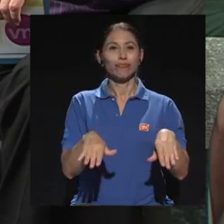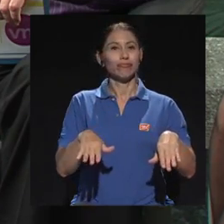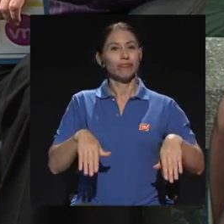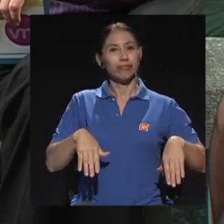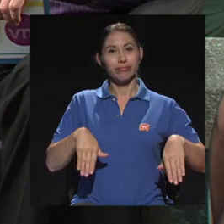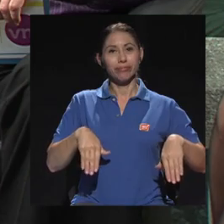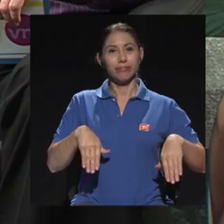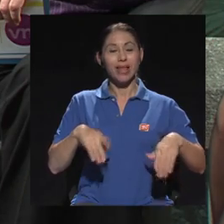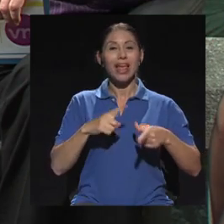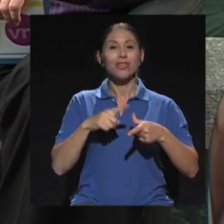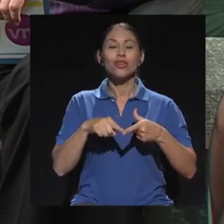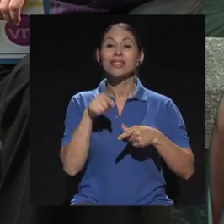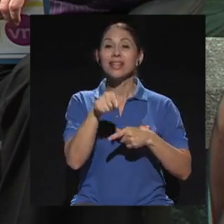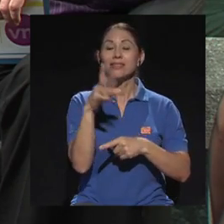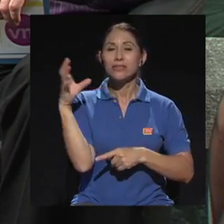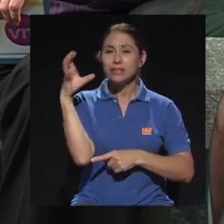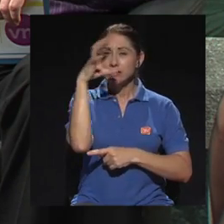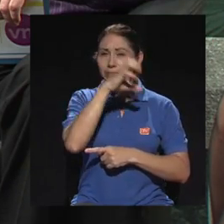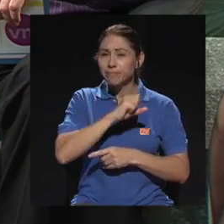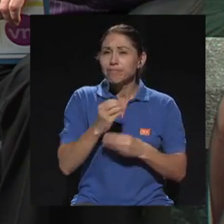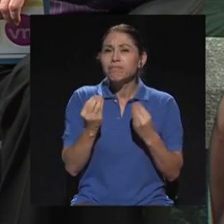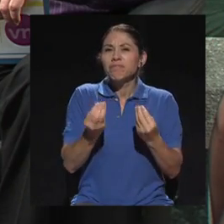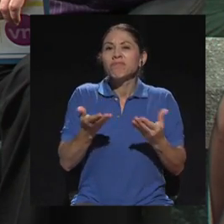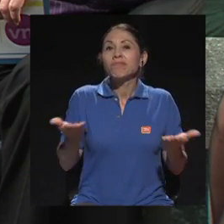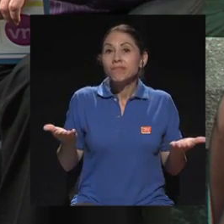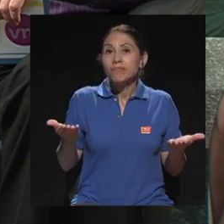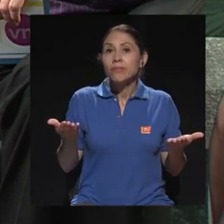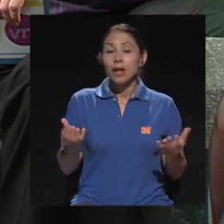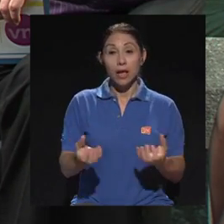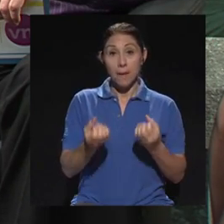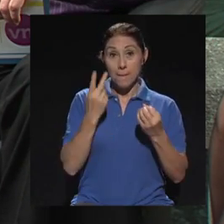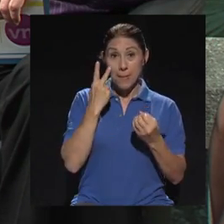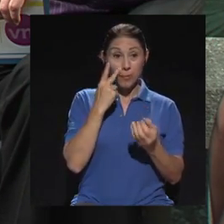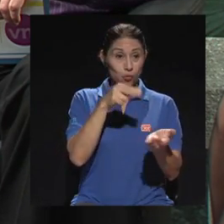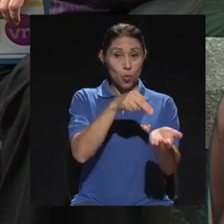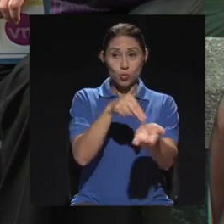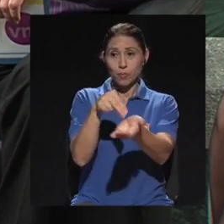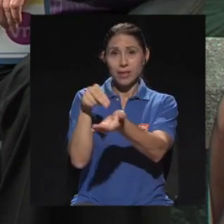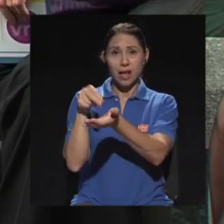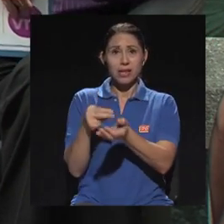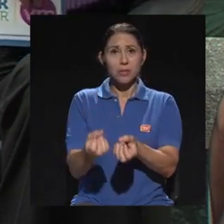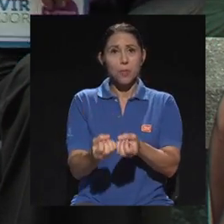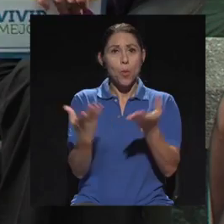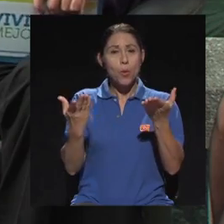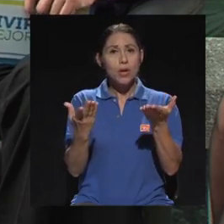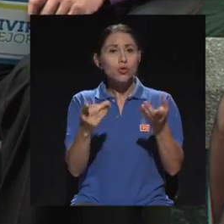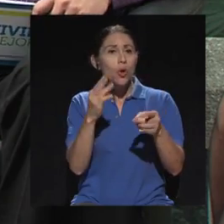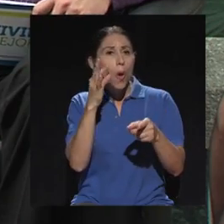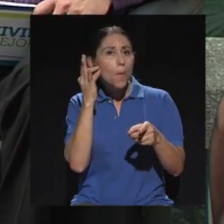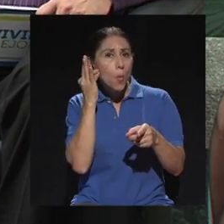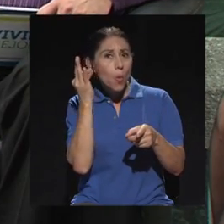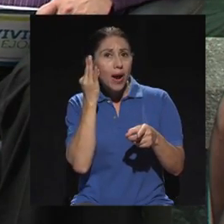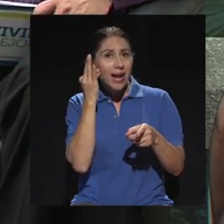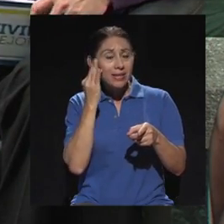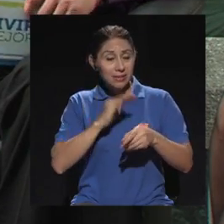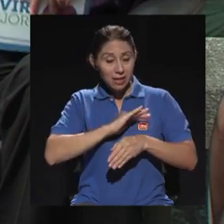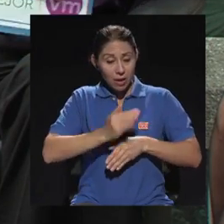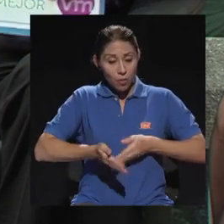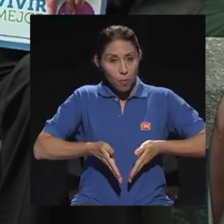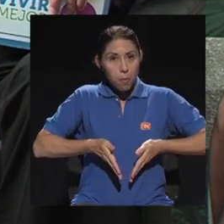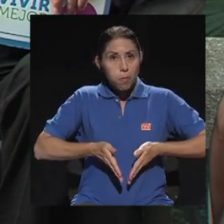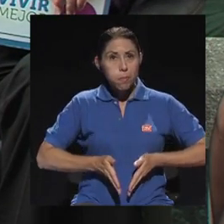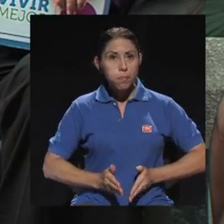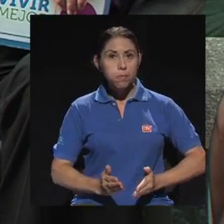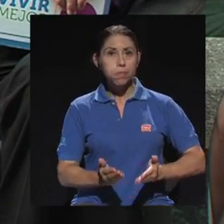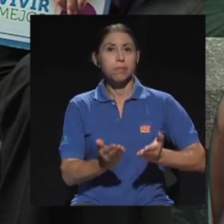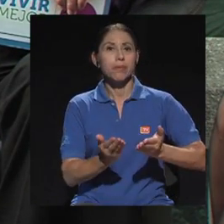nota mucho en qué. En que muchos de los partos que se dan en los hospitales públicos son de madres menores de